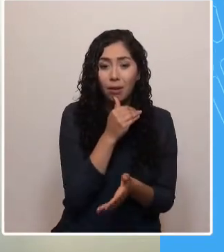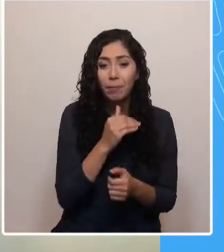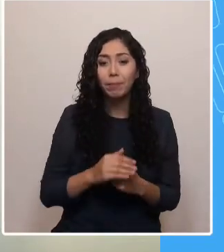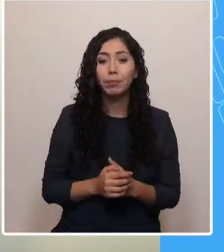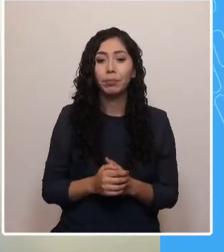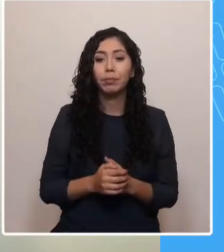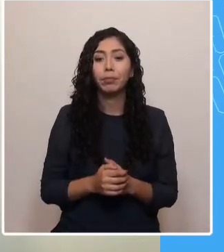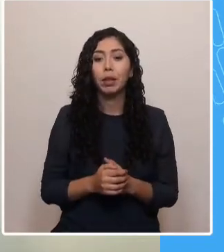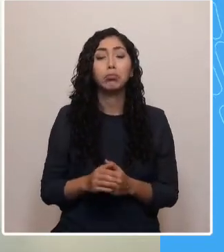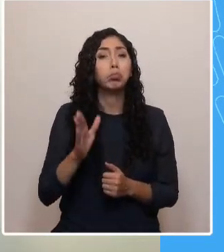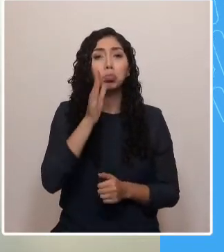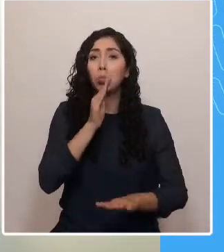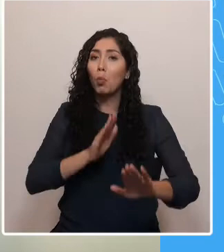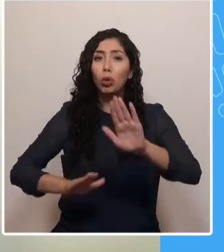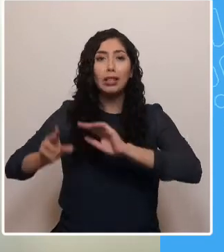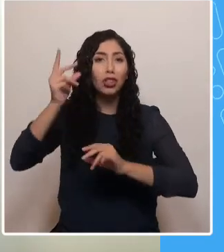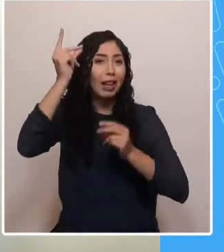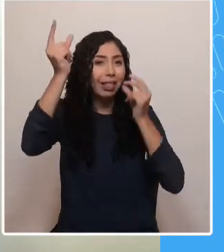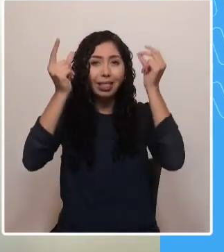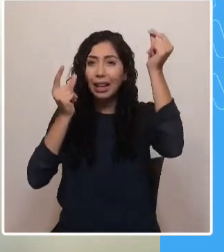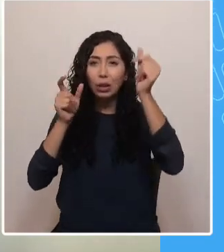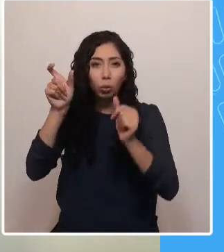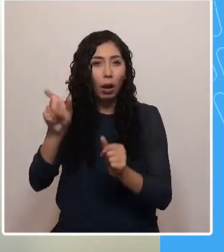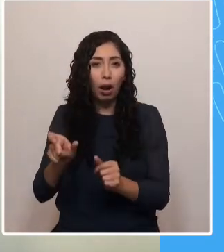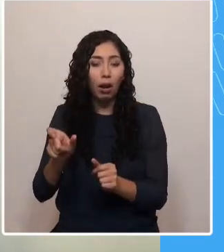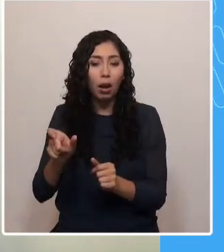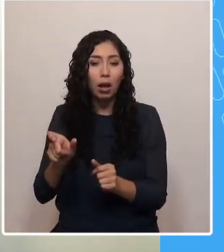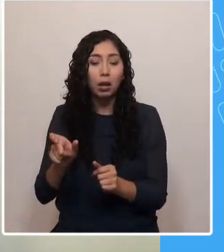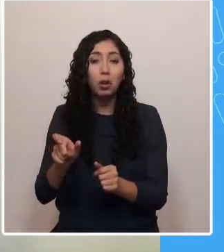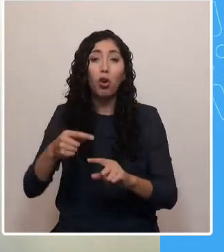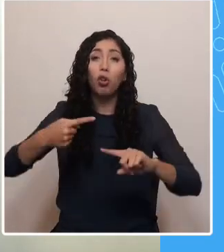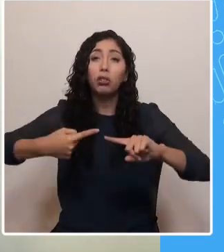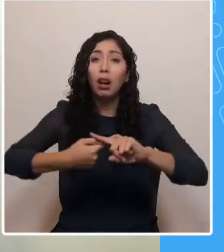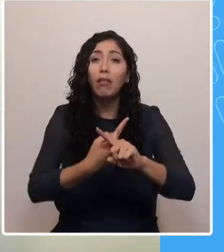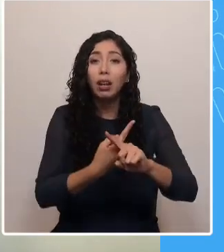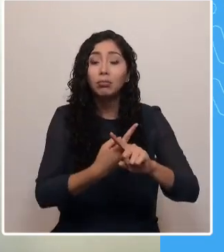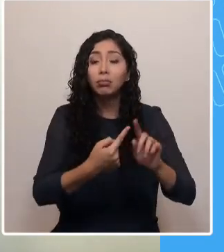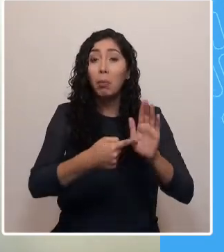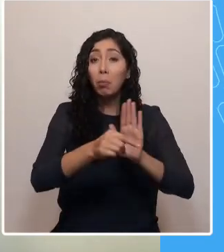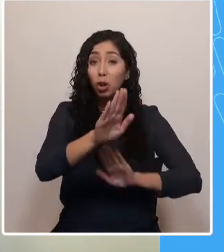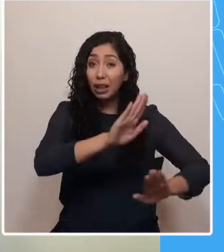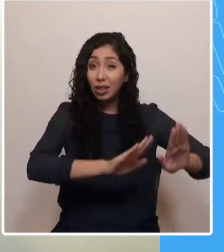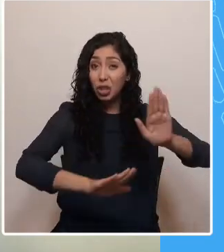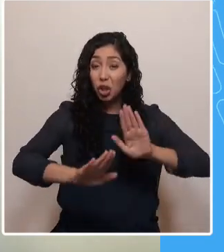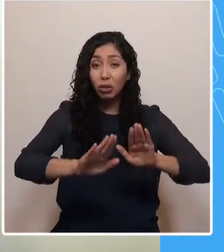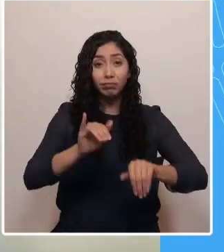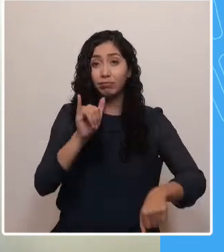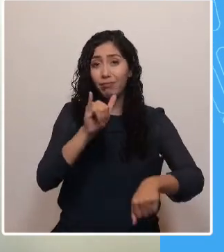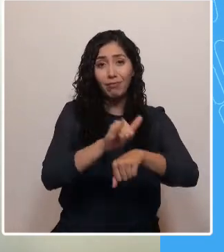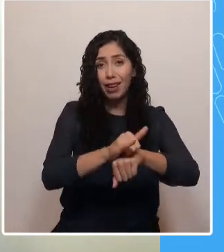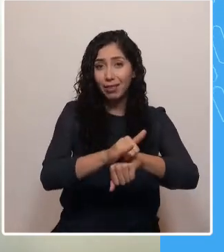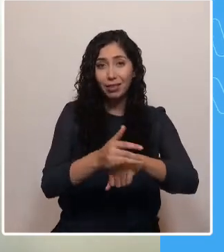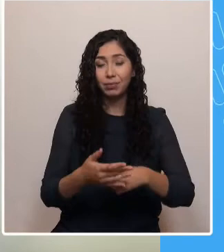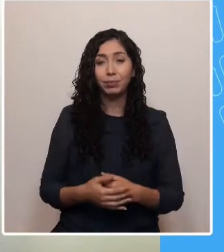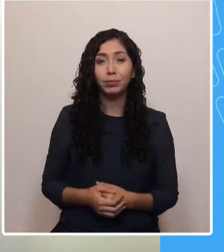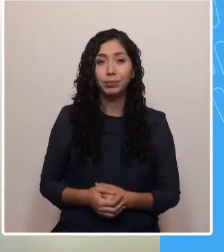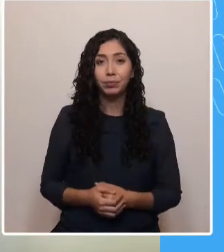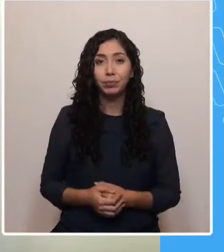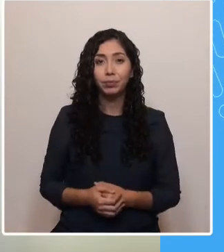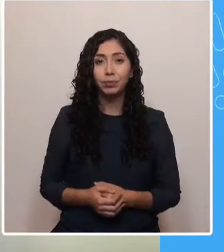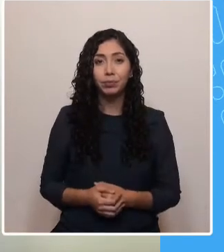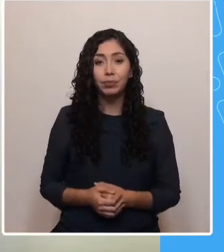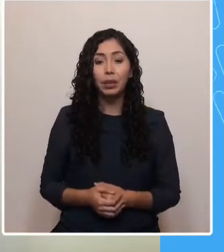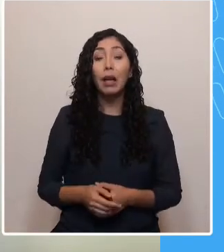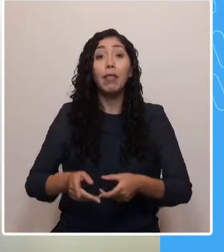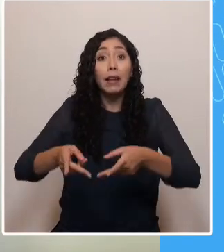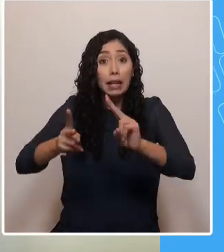desprotección intelectual, convirtiéndose nuevamente en humo la supuesta protección que debería otorgar este artículo. El derecho de